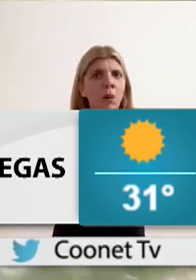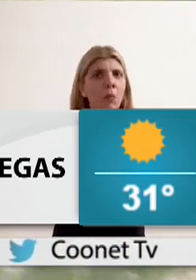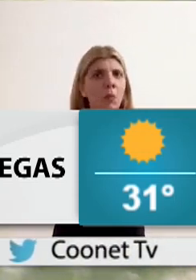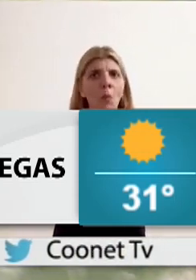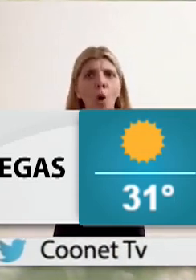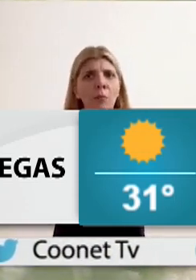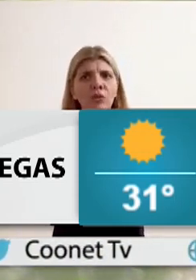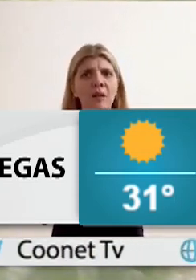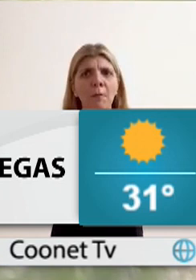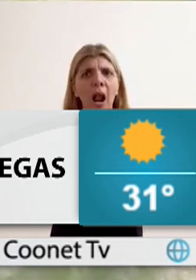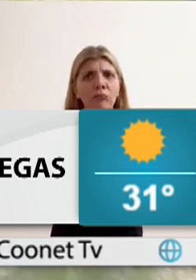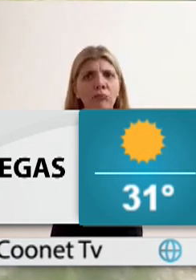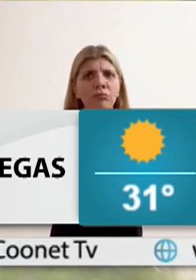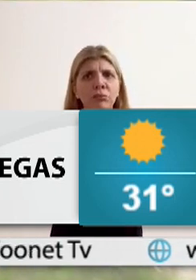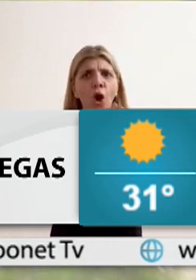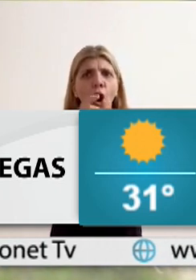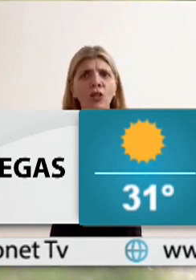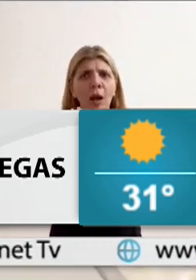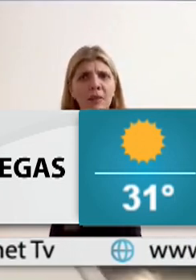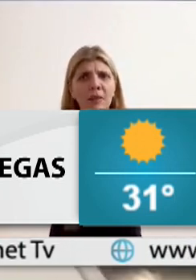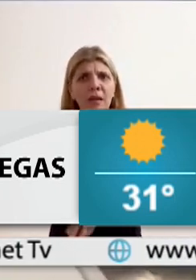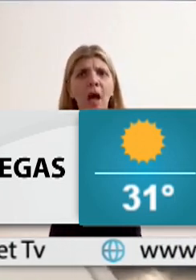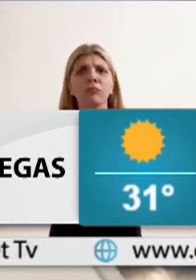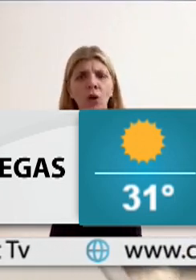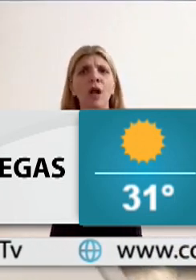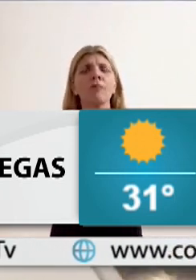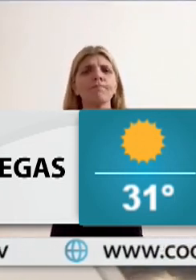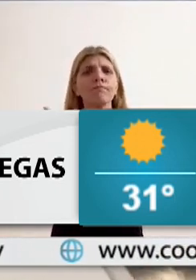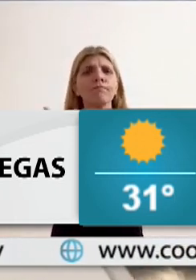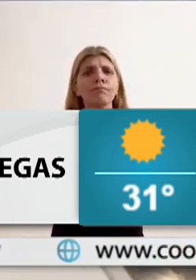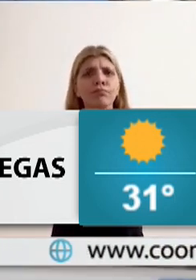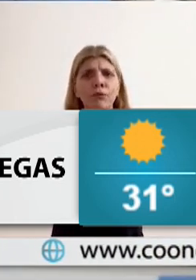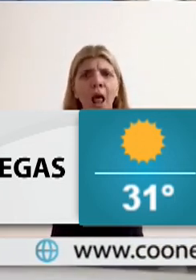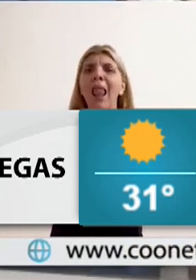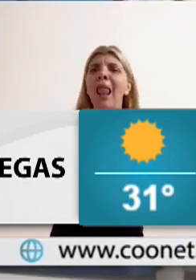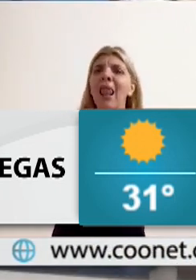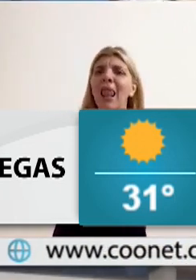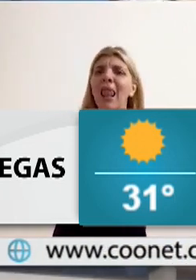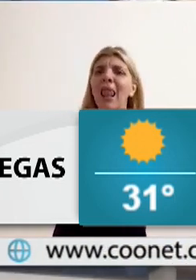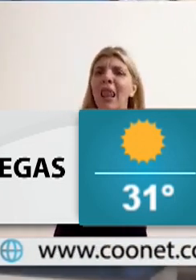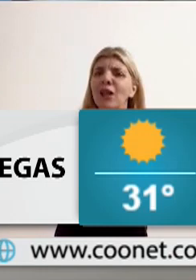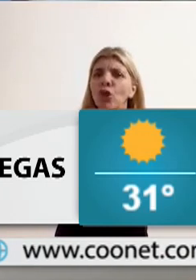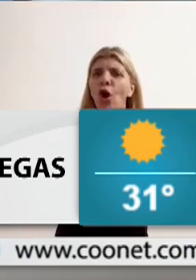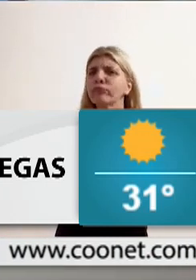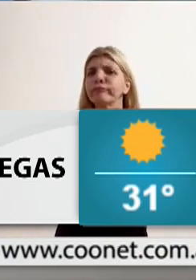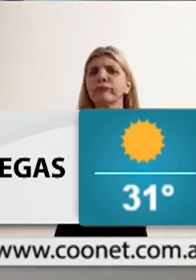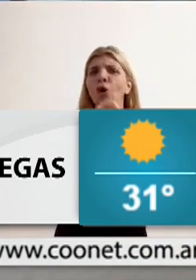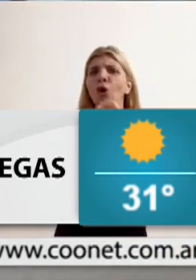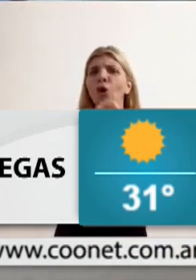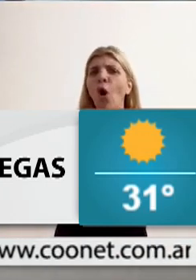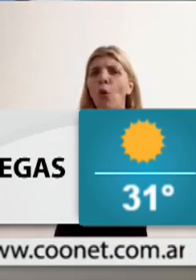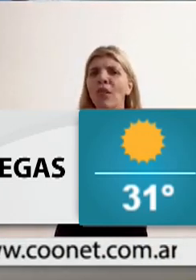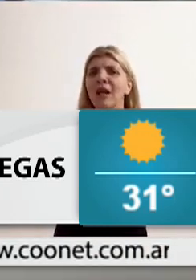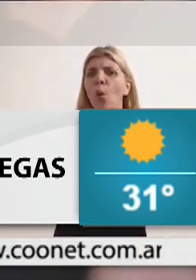rodar todo, comenzó a andar todo. Pero vamos a dialogar con Manuel Díaz Ferreiro, que es el CEO de Prócer Tecnología Inclusiva,